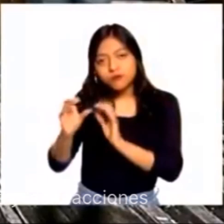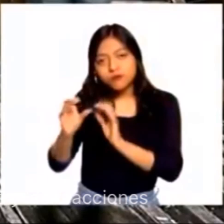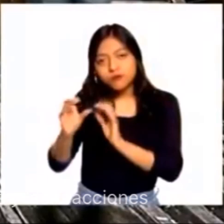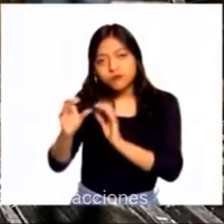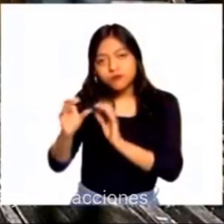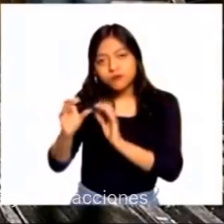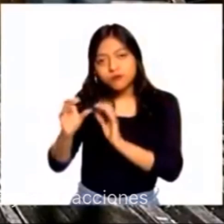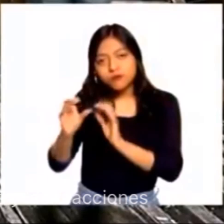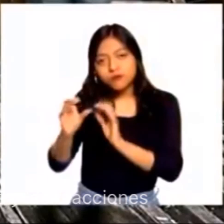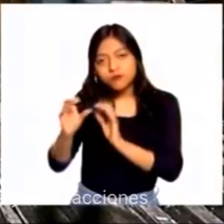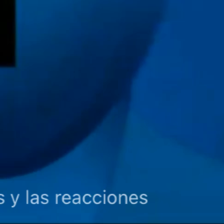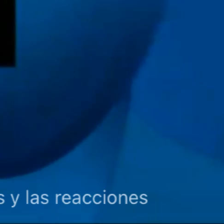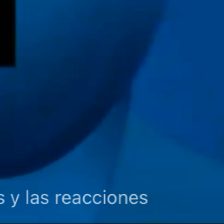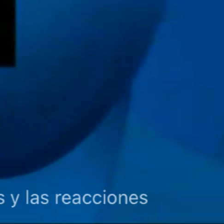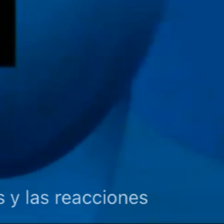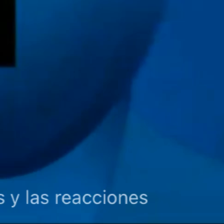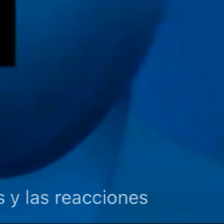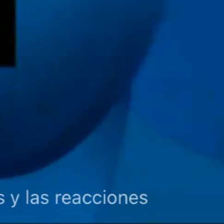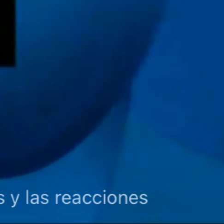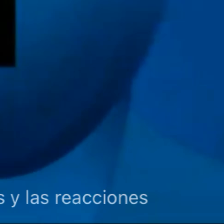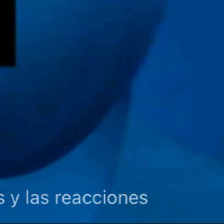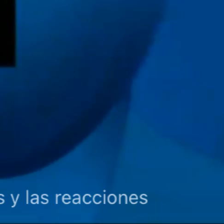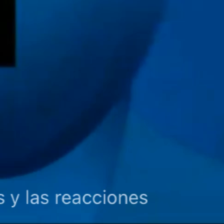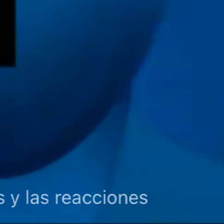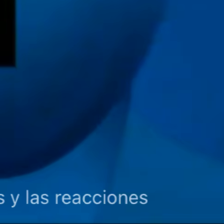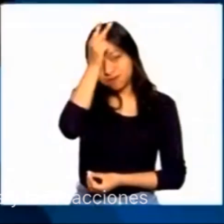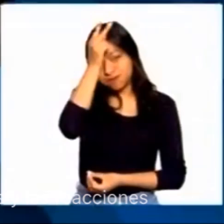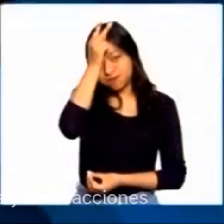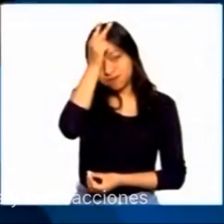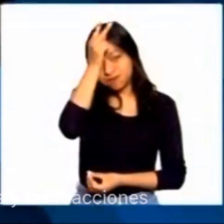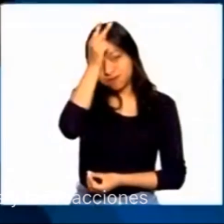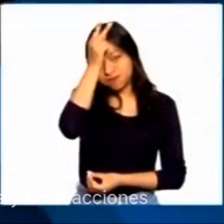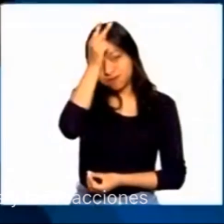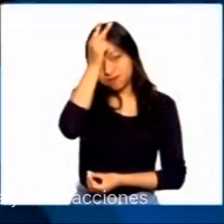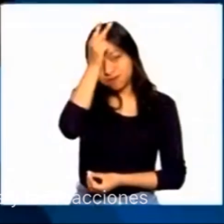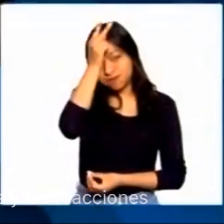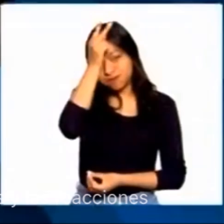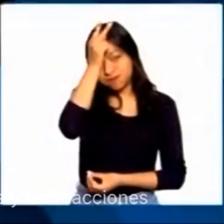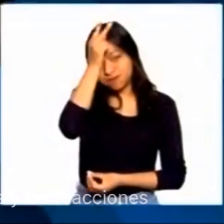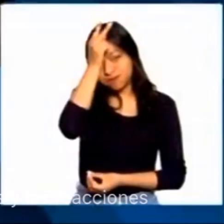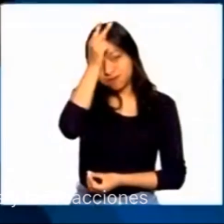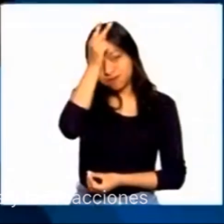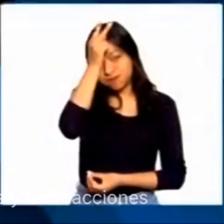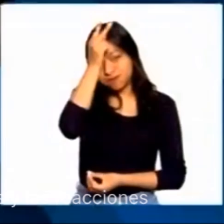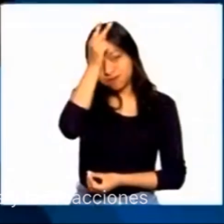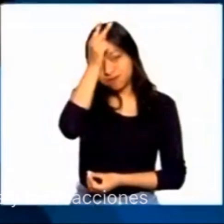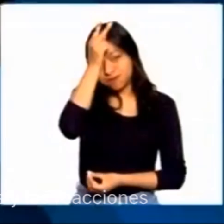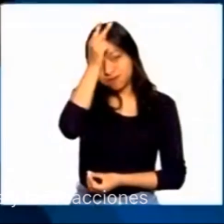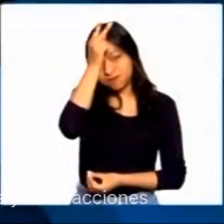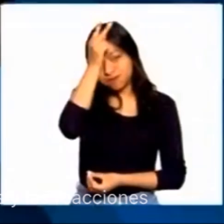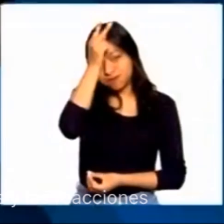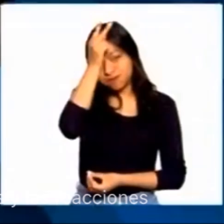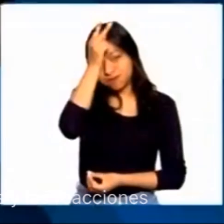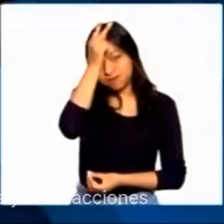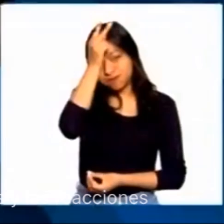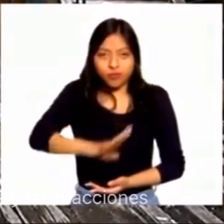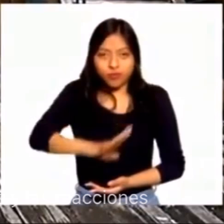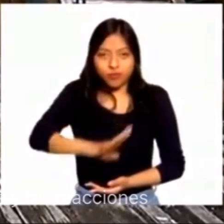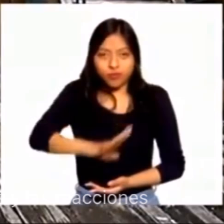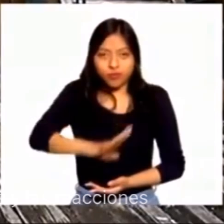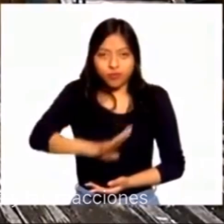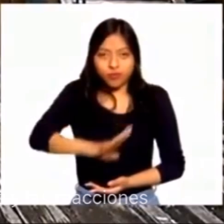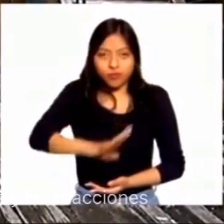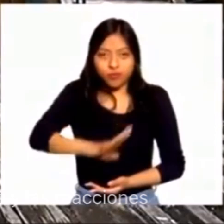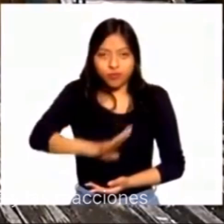que nos produce esa sensación Después nos ponen una canción que dice Todo lo que le da asco, como las cucarachas o la comida echada a perder